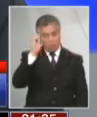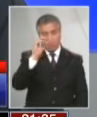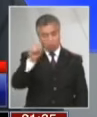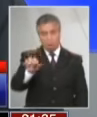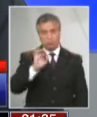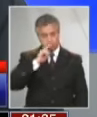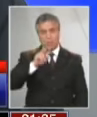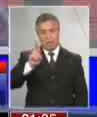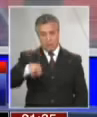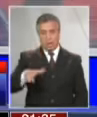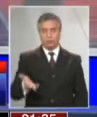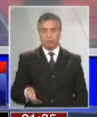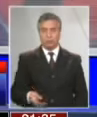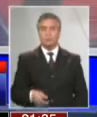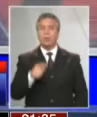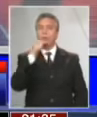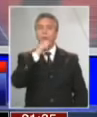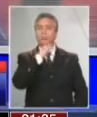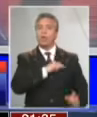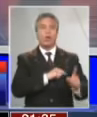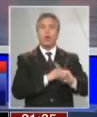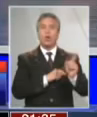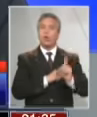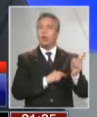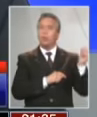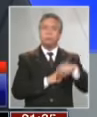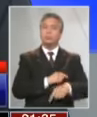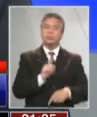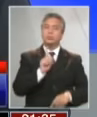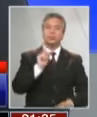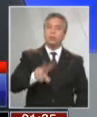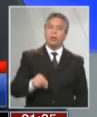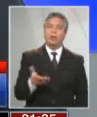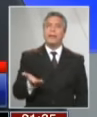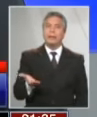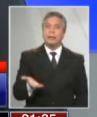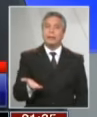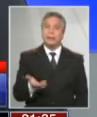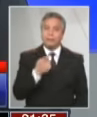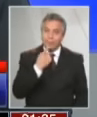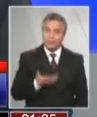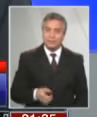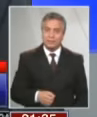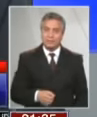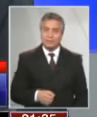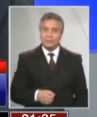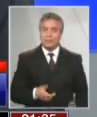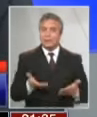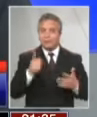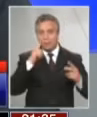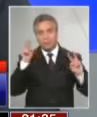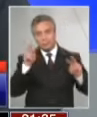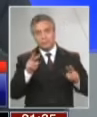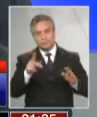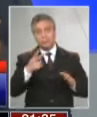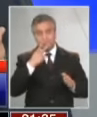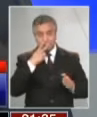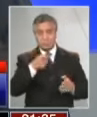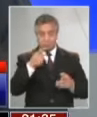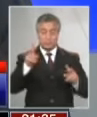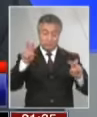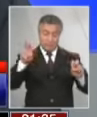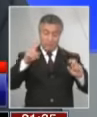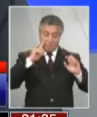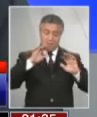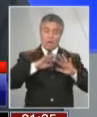razonable. ¿Y si no regresa, cuál es la señal que se da? Es que yo creo que esto hay que mirar en un contexto más global. O